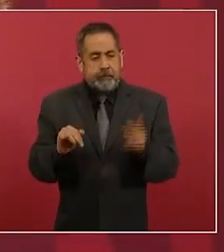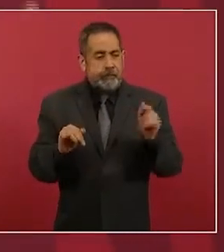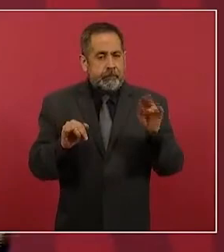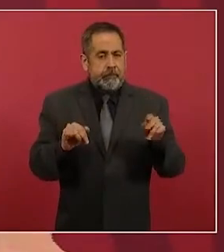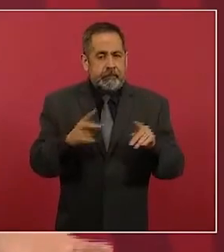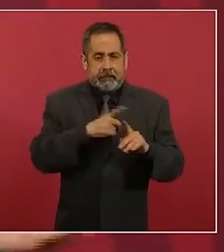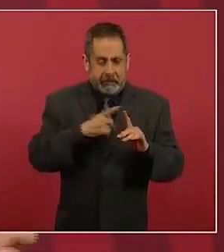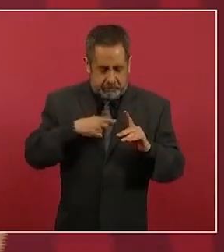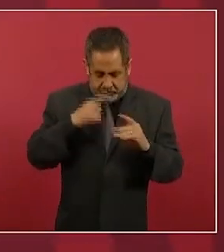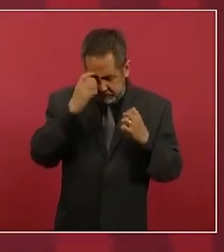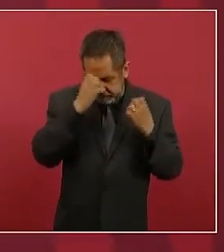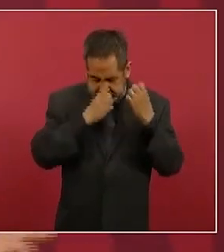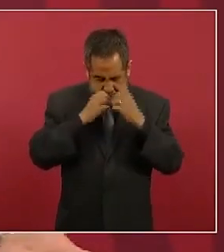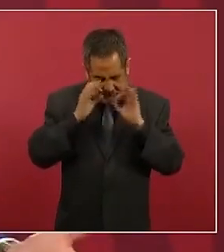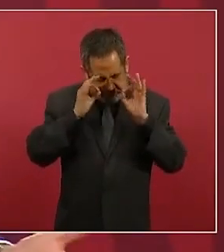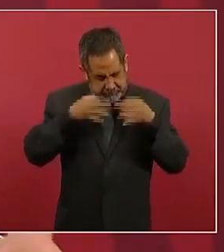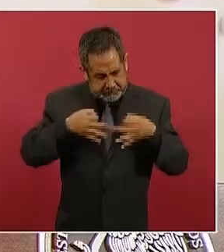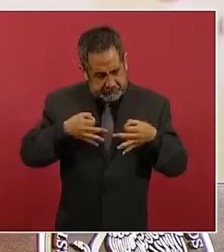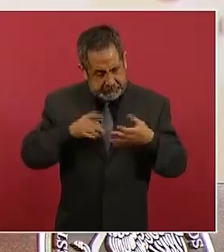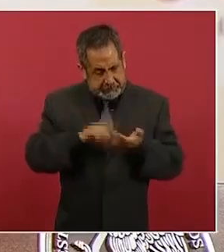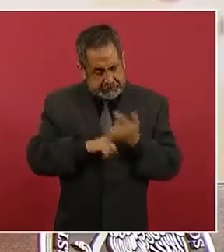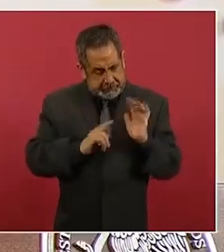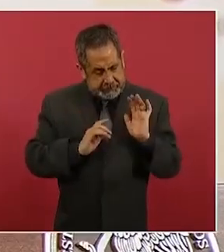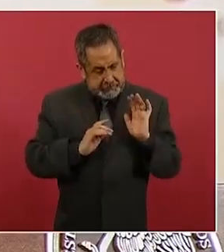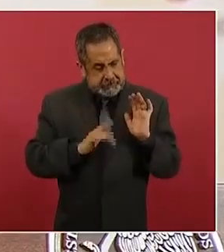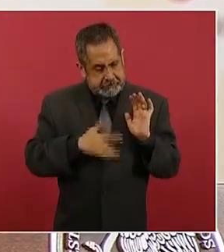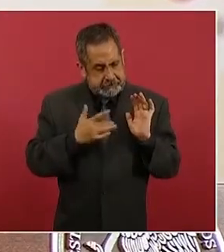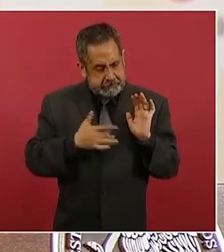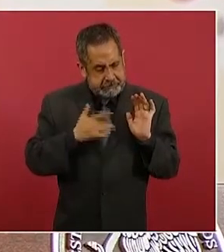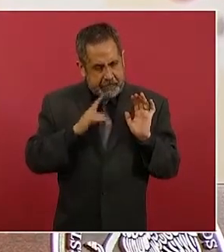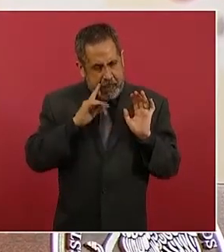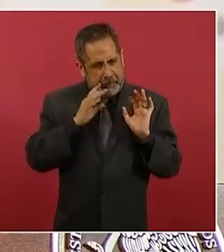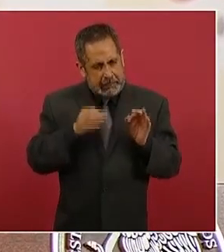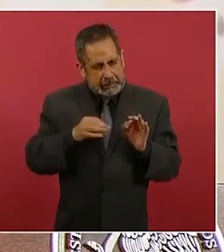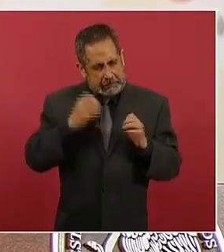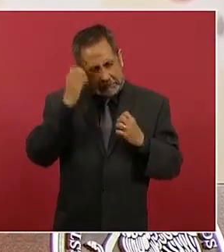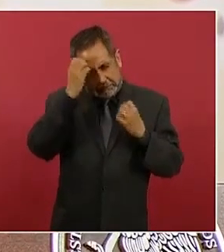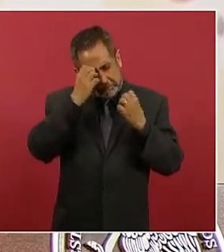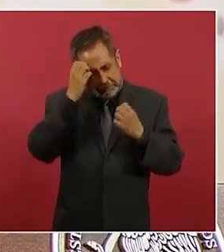de hacer un análisis crítico,